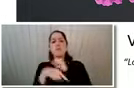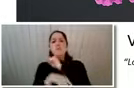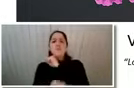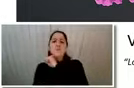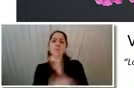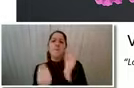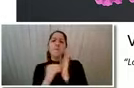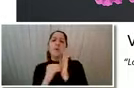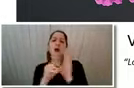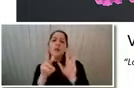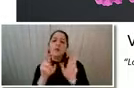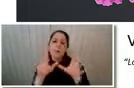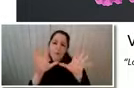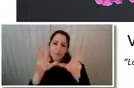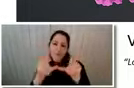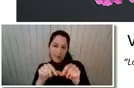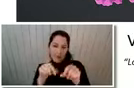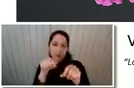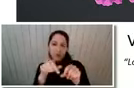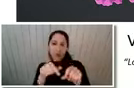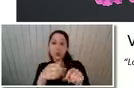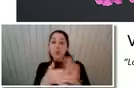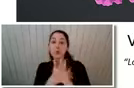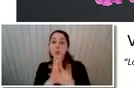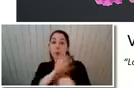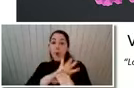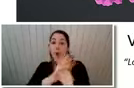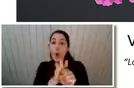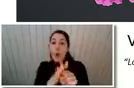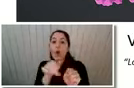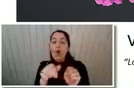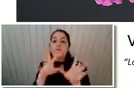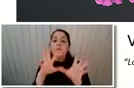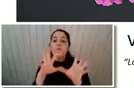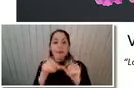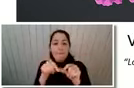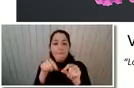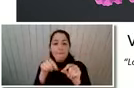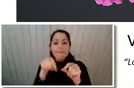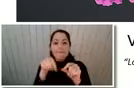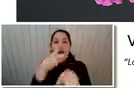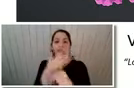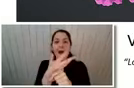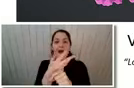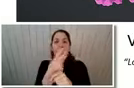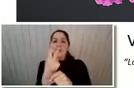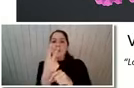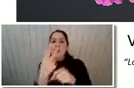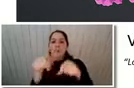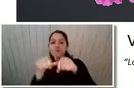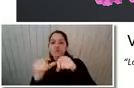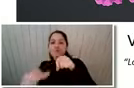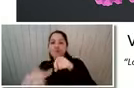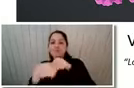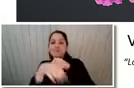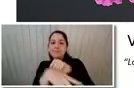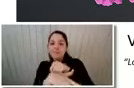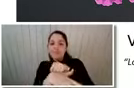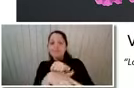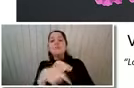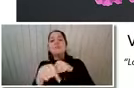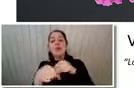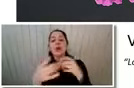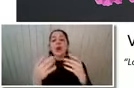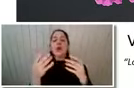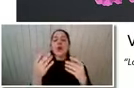coronavirus son, como les decía, una familia que tiene a su vez dos subfamilias. y dentro de su familia Coronavidae